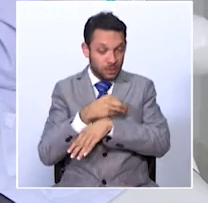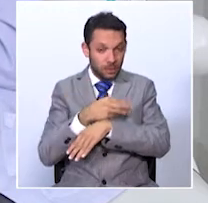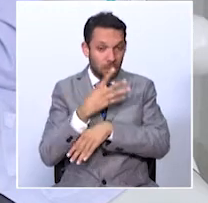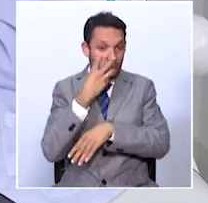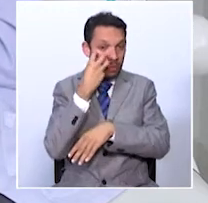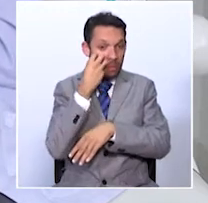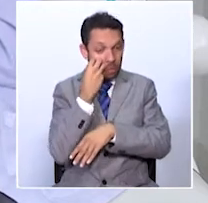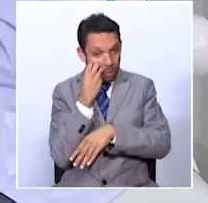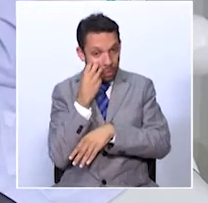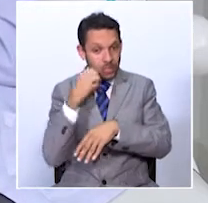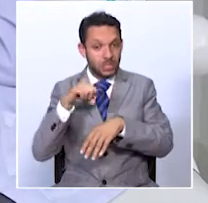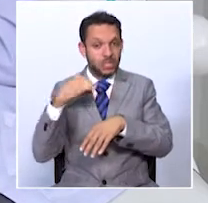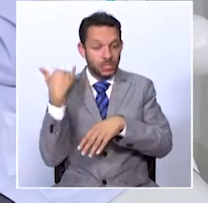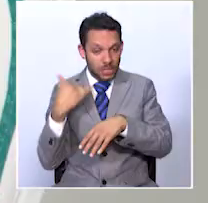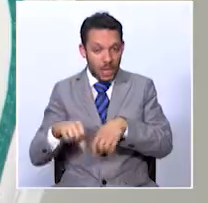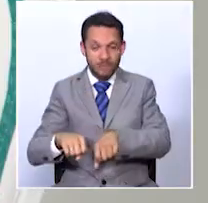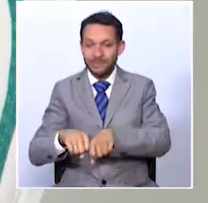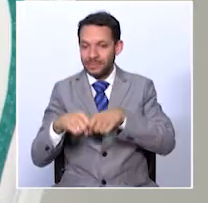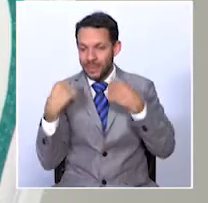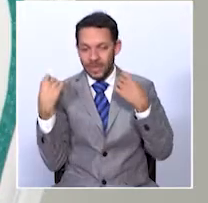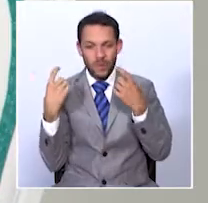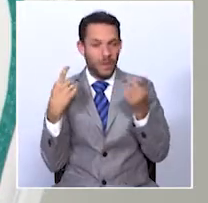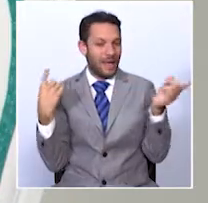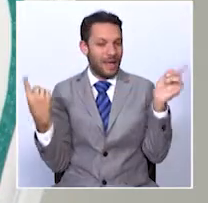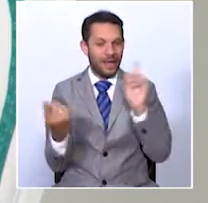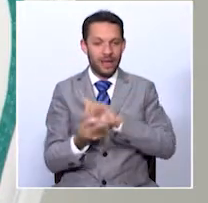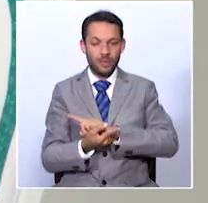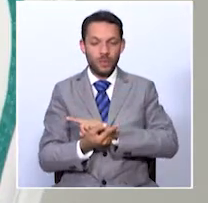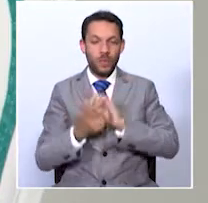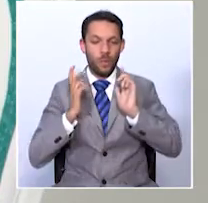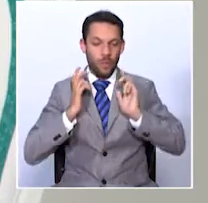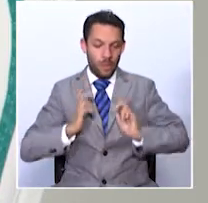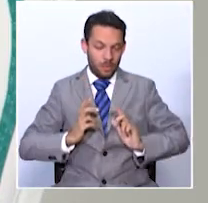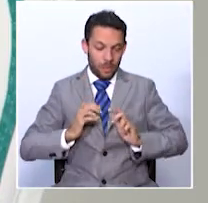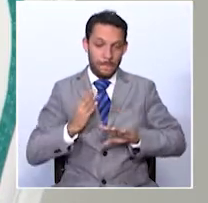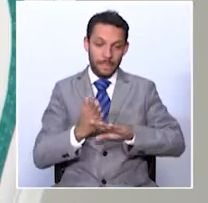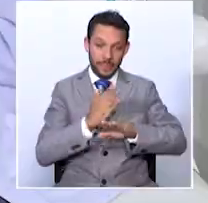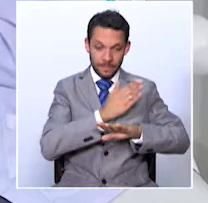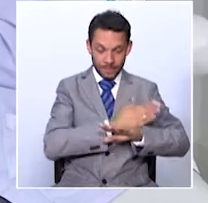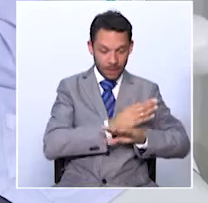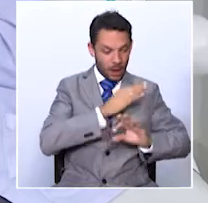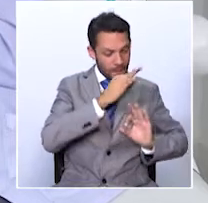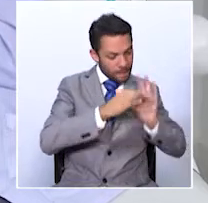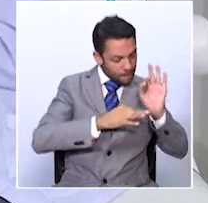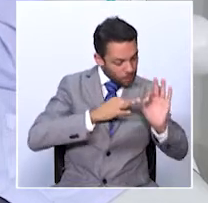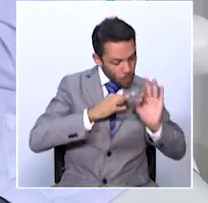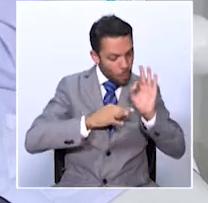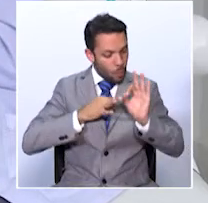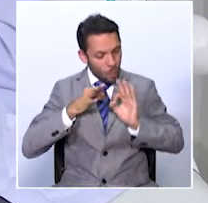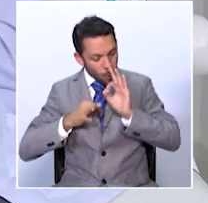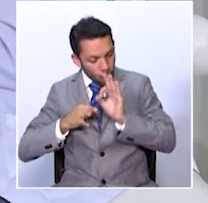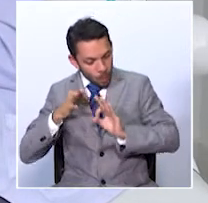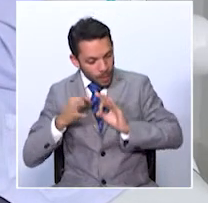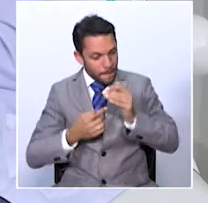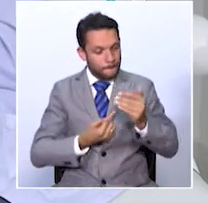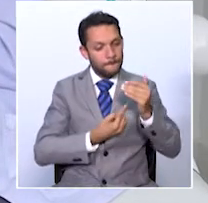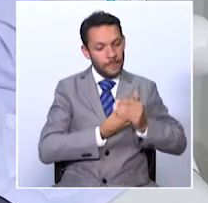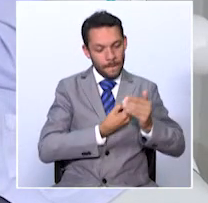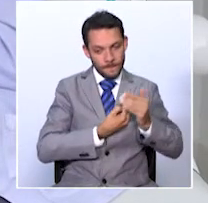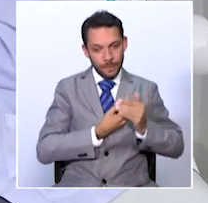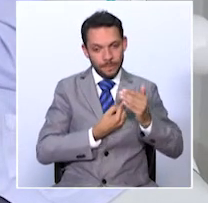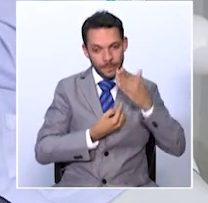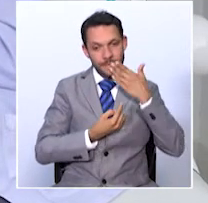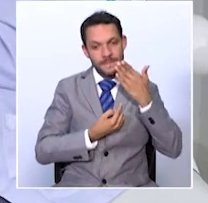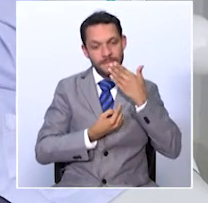luce. Ya pues el cambio es un cambio extremo, pero si empezamos un proceso de cuidado desde temprana edad, esto va a ser una